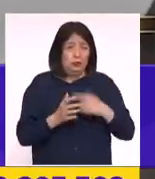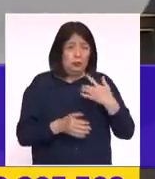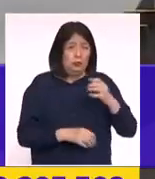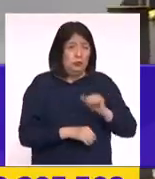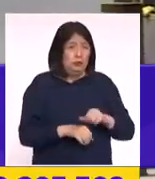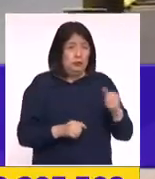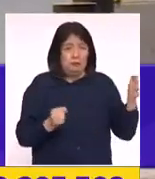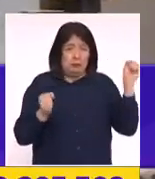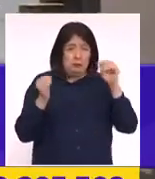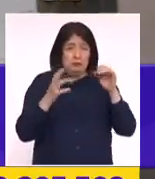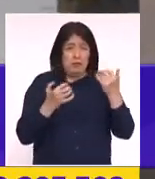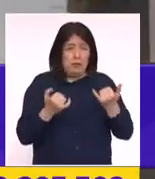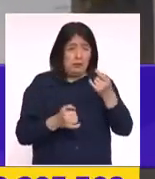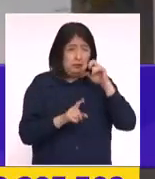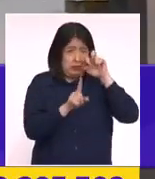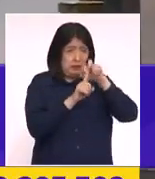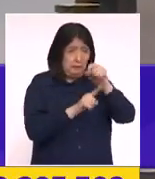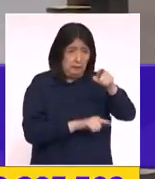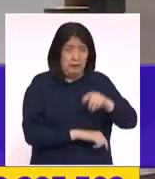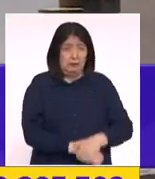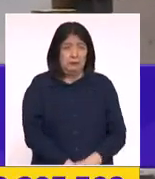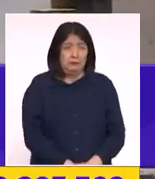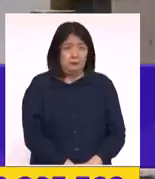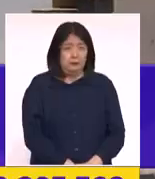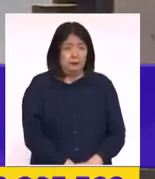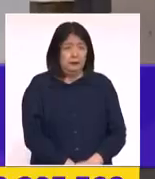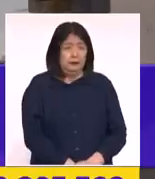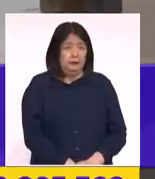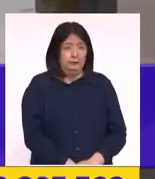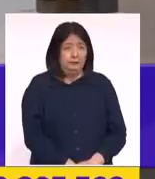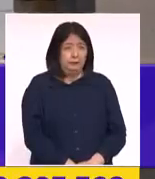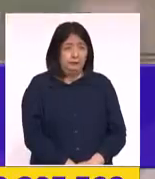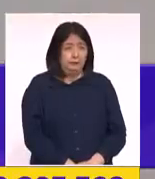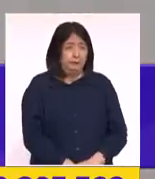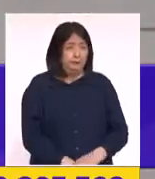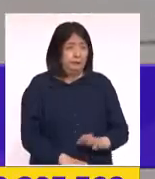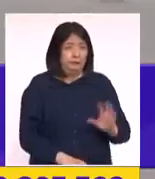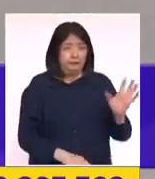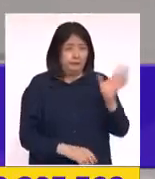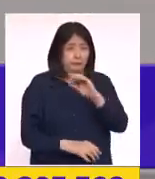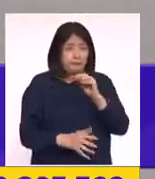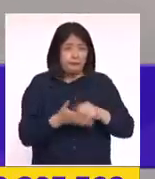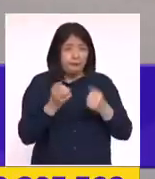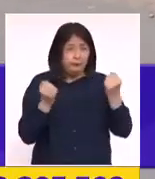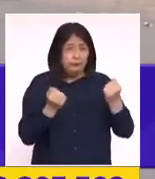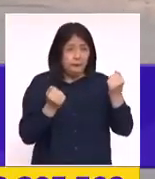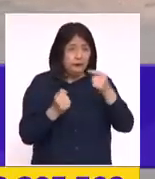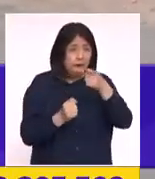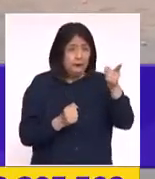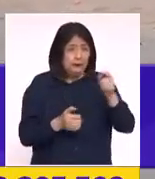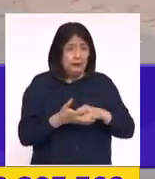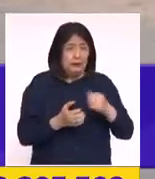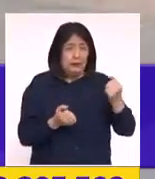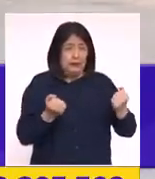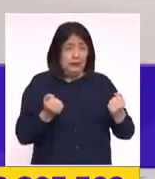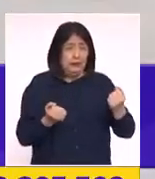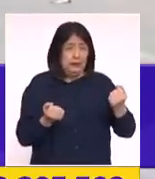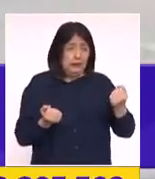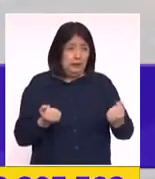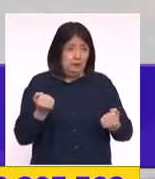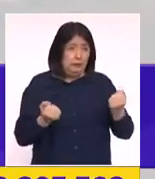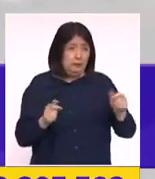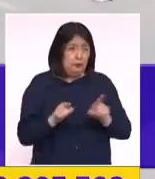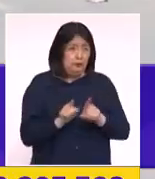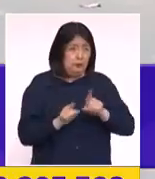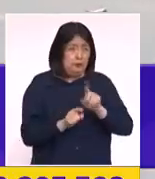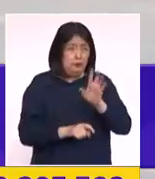siendo atacada a esta hora. Ustedes lo están viendo. Nuestro auxiliar. Bueno, a todos los vehículos que están ahí, al camión también, ¿no? Trata de salir a esta